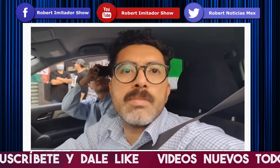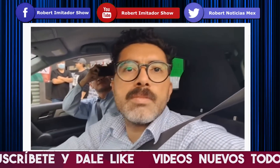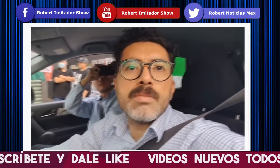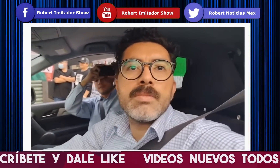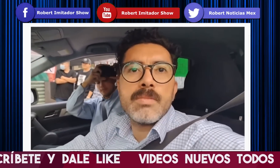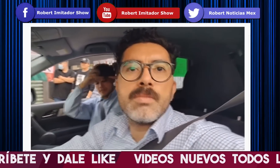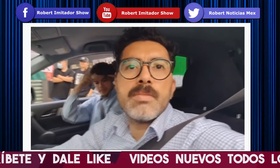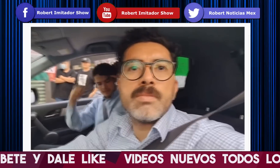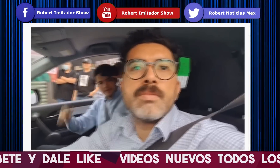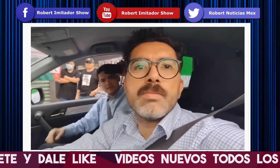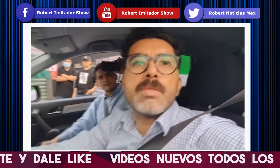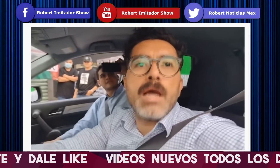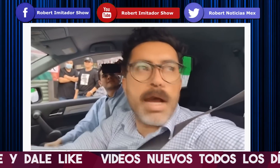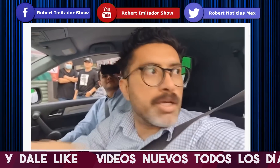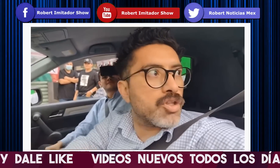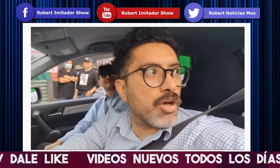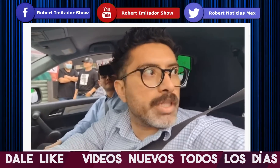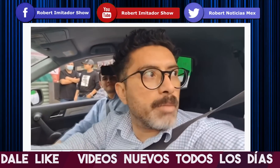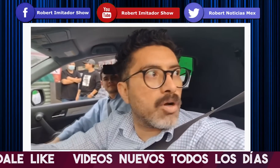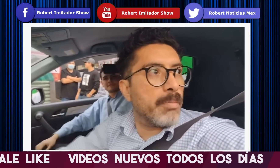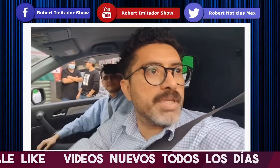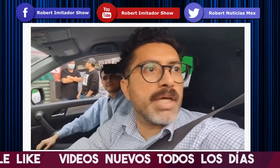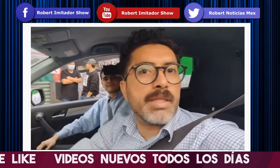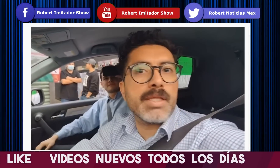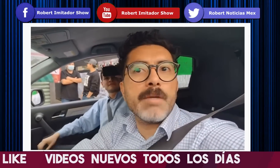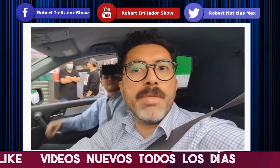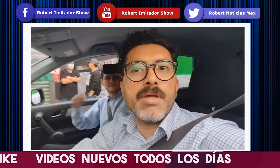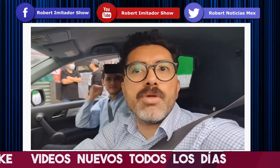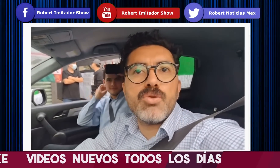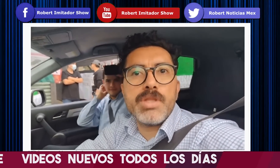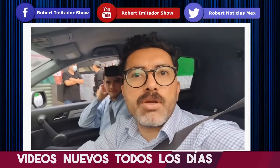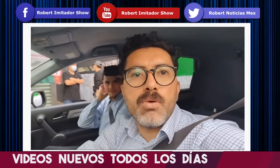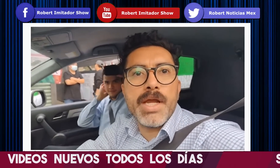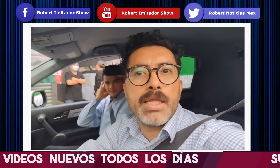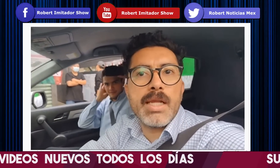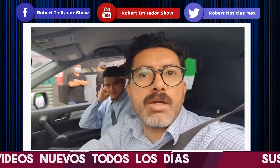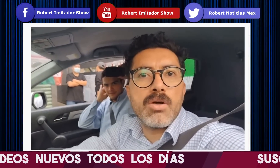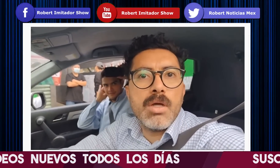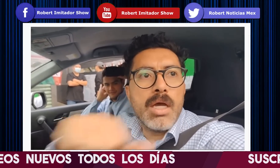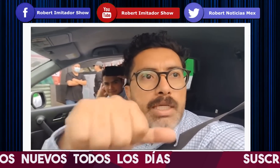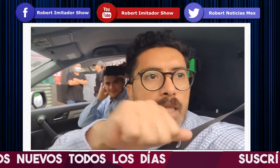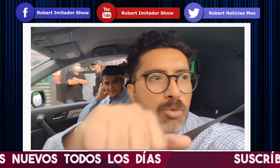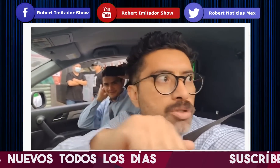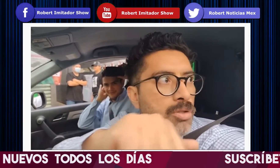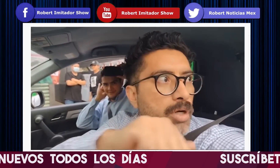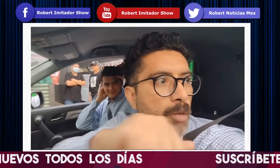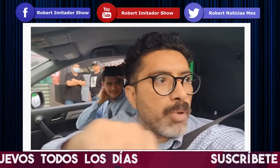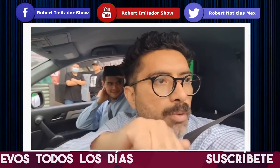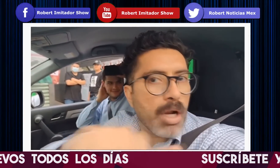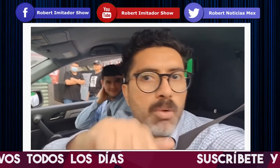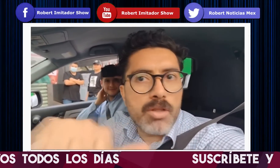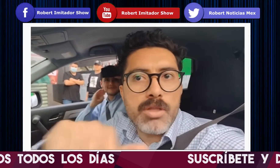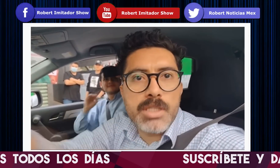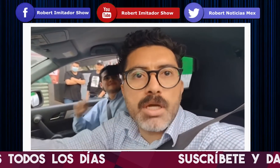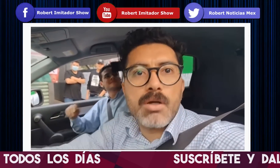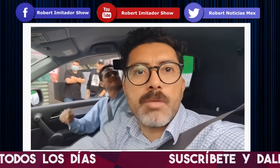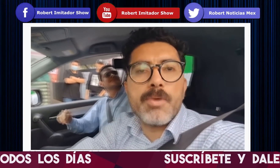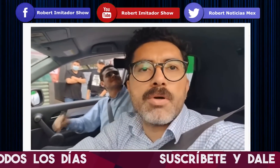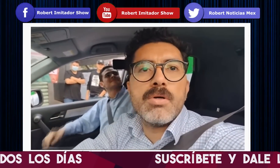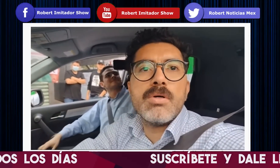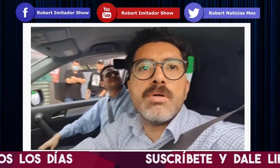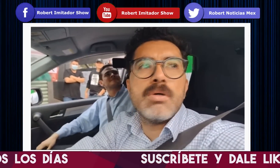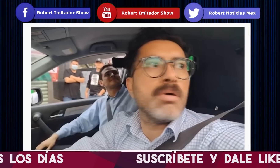sigo en revista problemón ahí estoy también con vicente también en twitter opinión atilano porque estamos con el pueblo